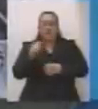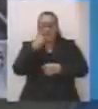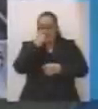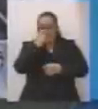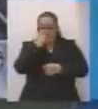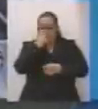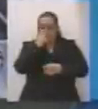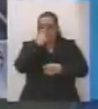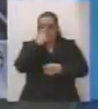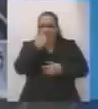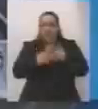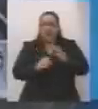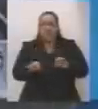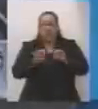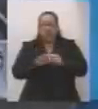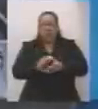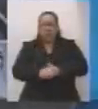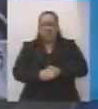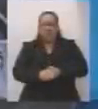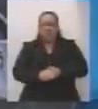sido importante